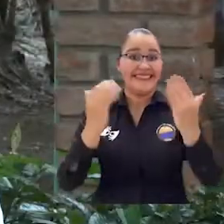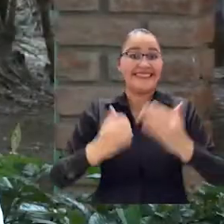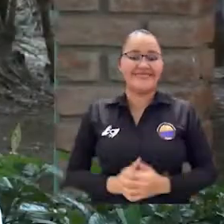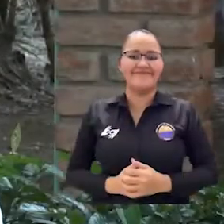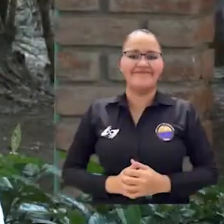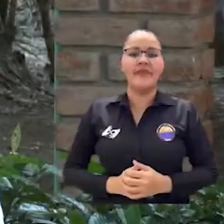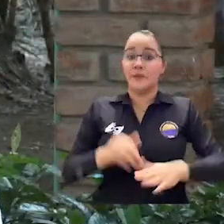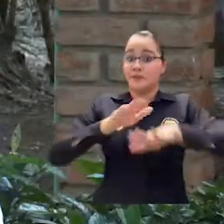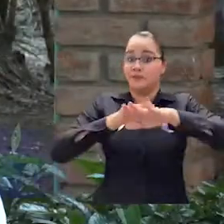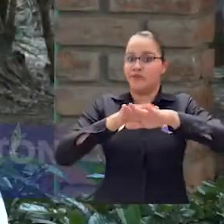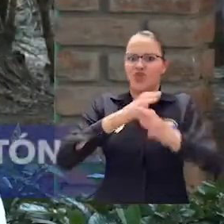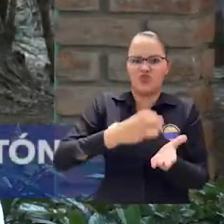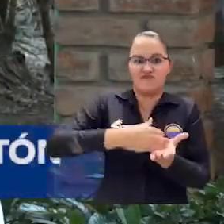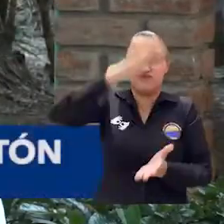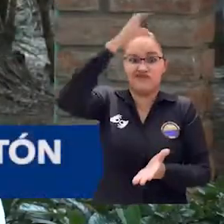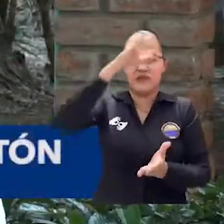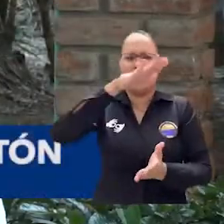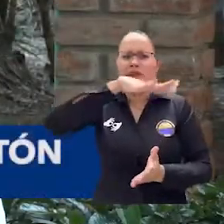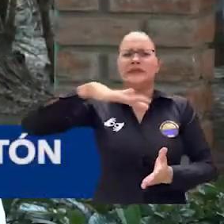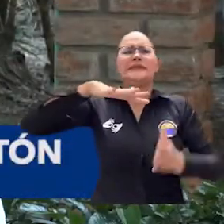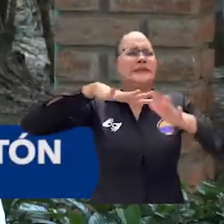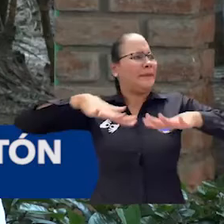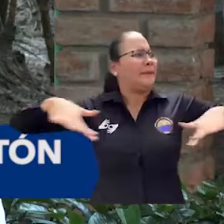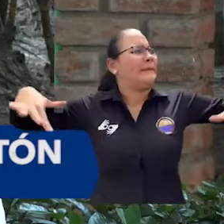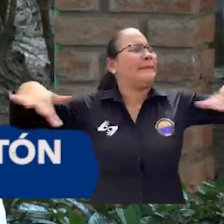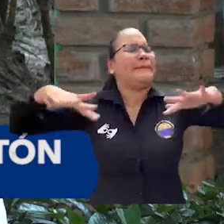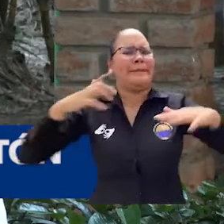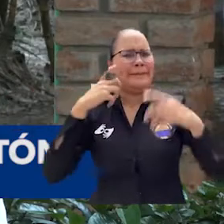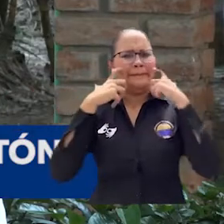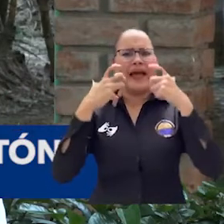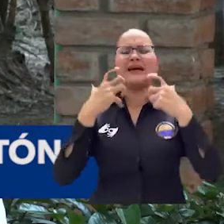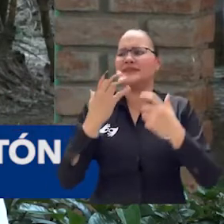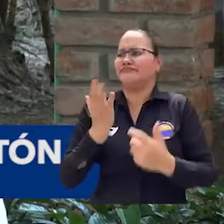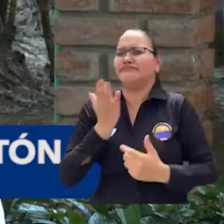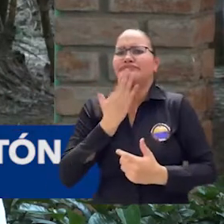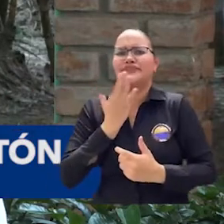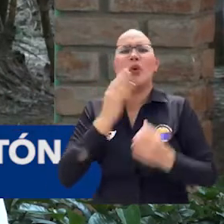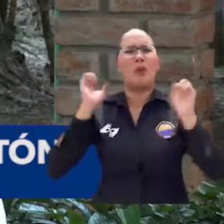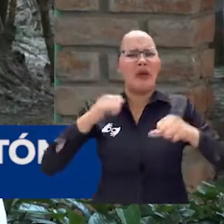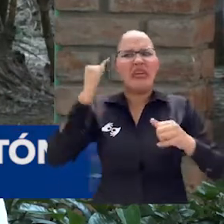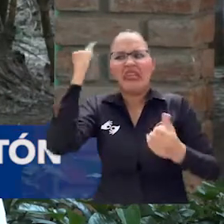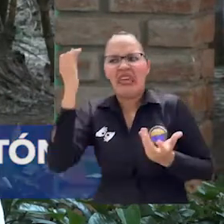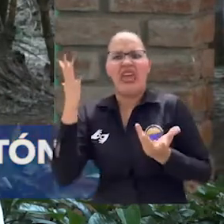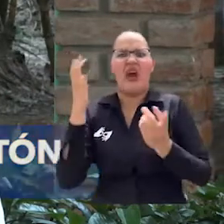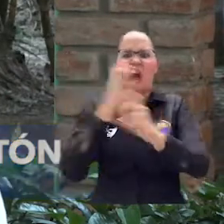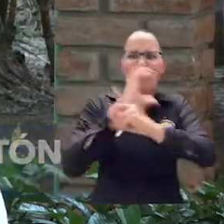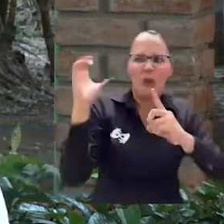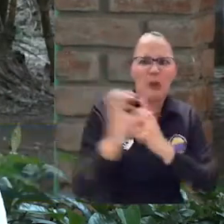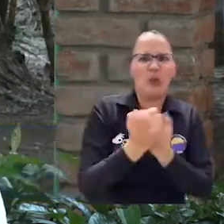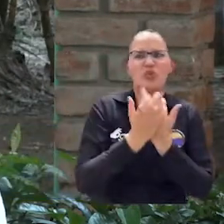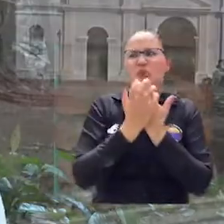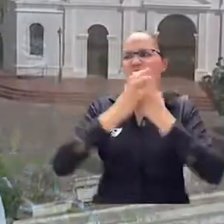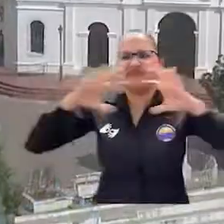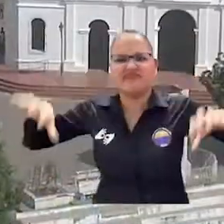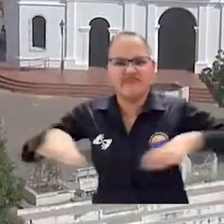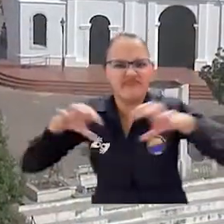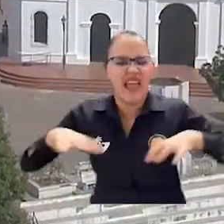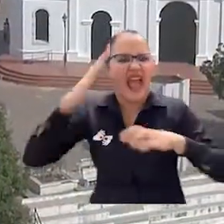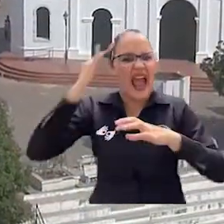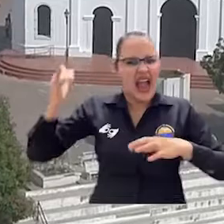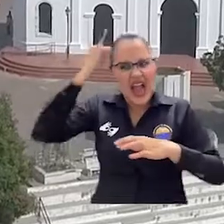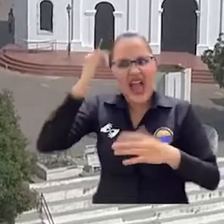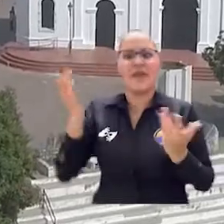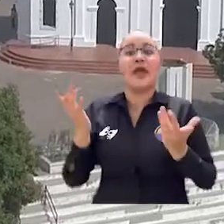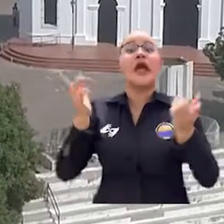importante, en donde se van a poder realizar diferentes aspectos a nivel cultural, a nivel de academia,